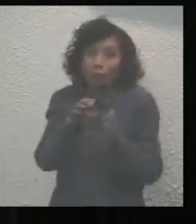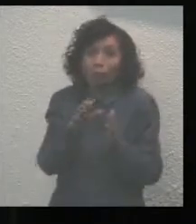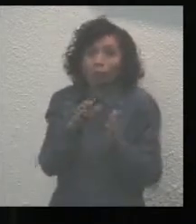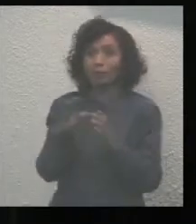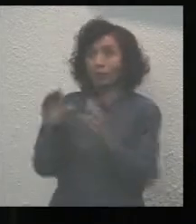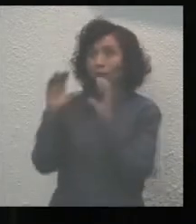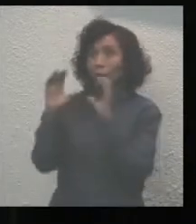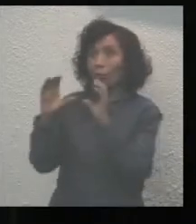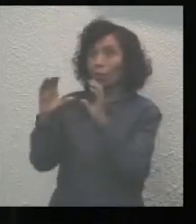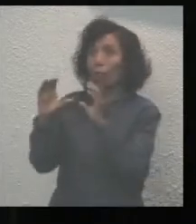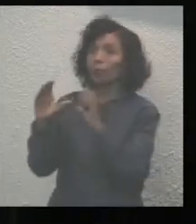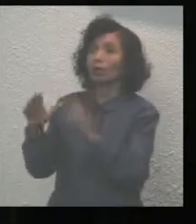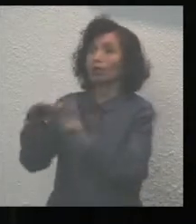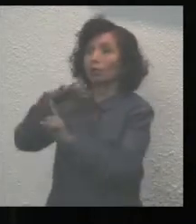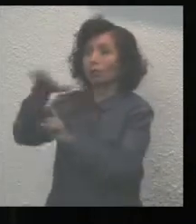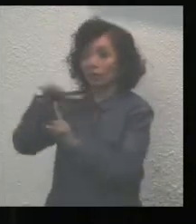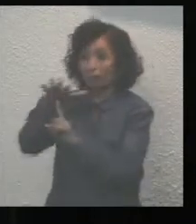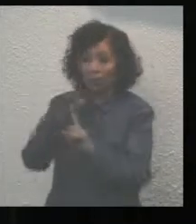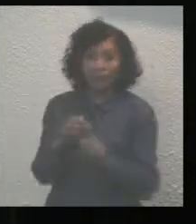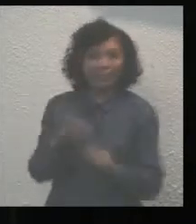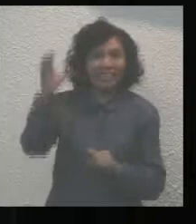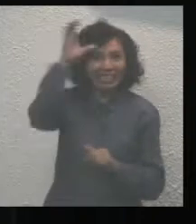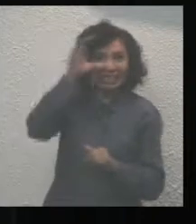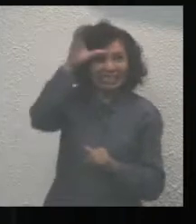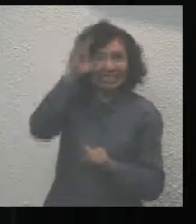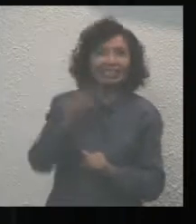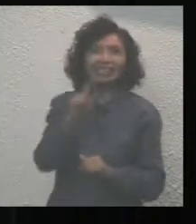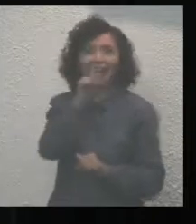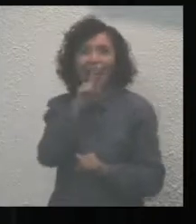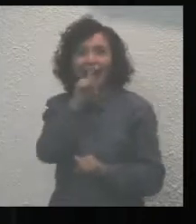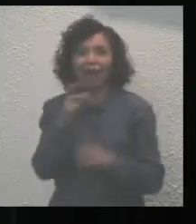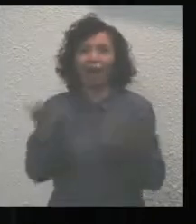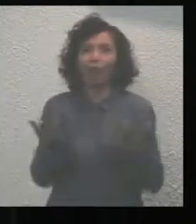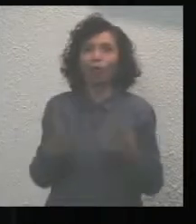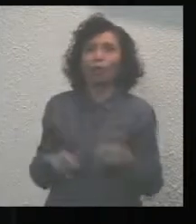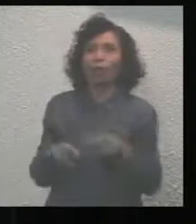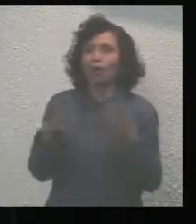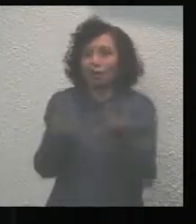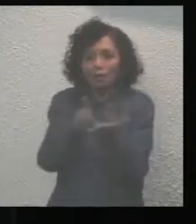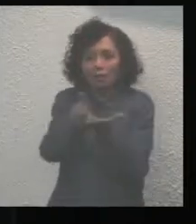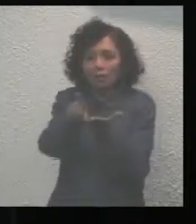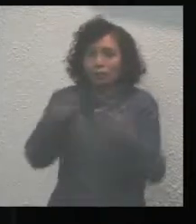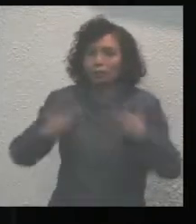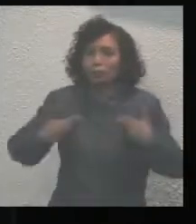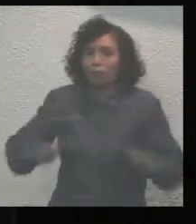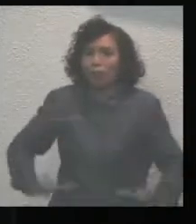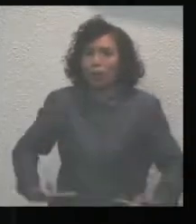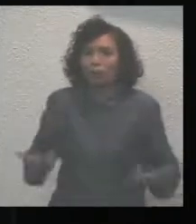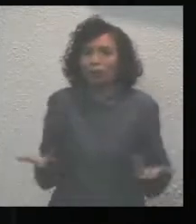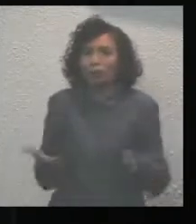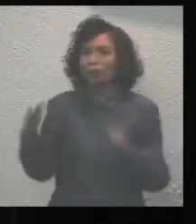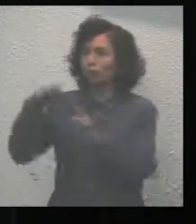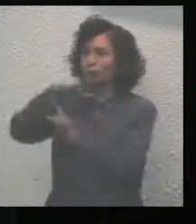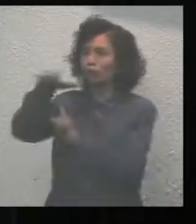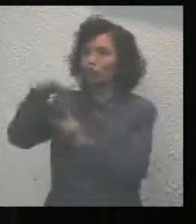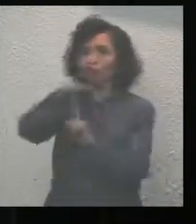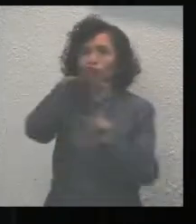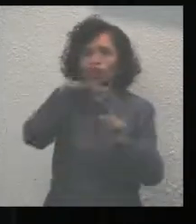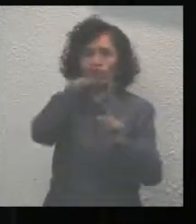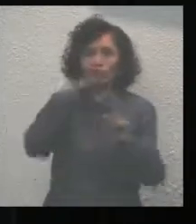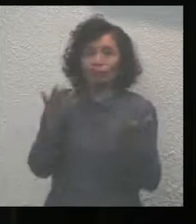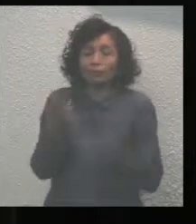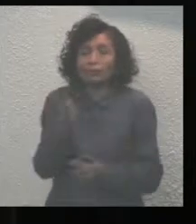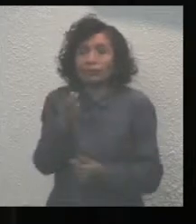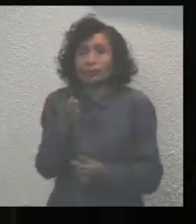la ciencia, el agua, los derechos humanos, el cambio climático. Las y los quintanarroenses